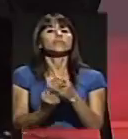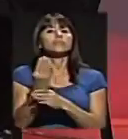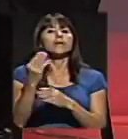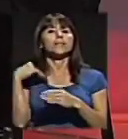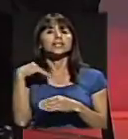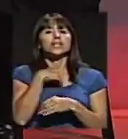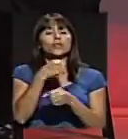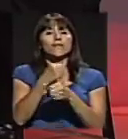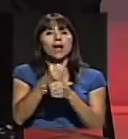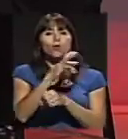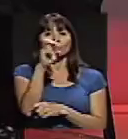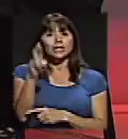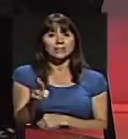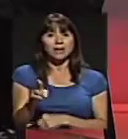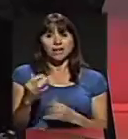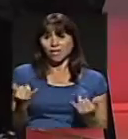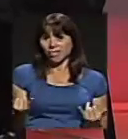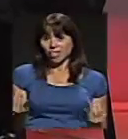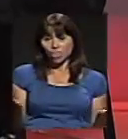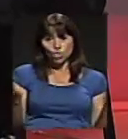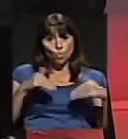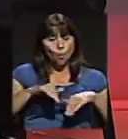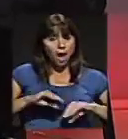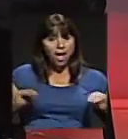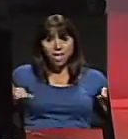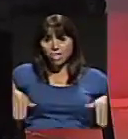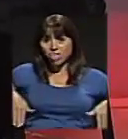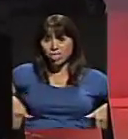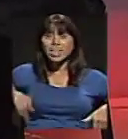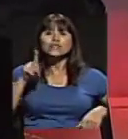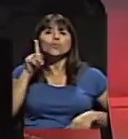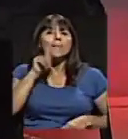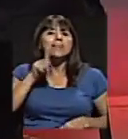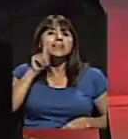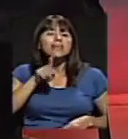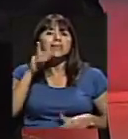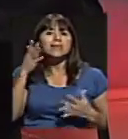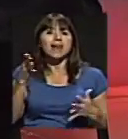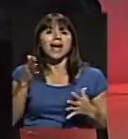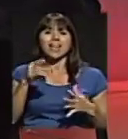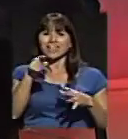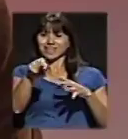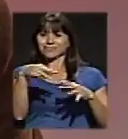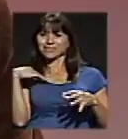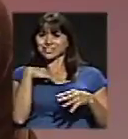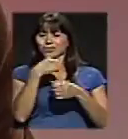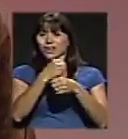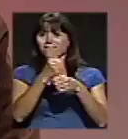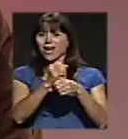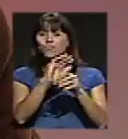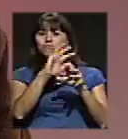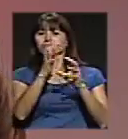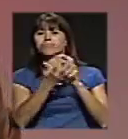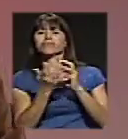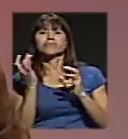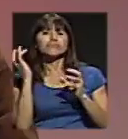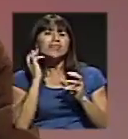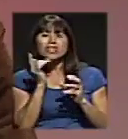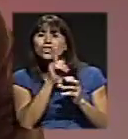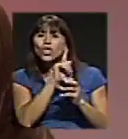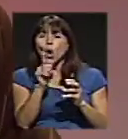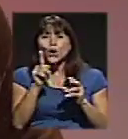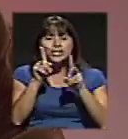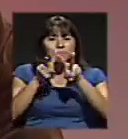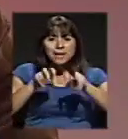hay en este momento, es una mentira, es un engaño. Lo que existe es un cascarón que no inspecciona, que